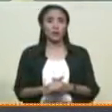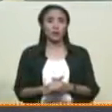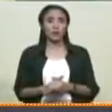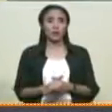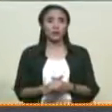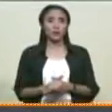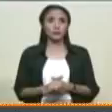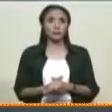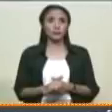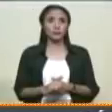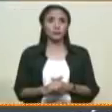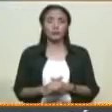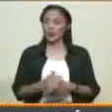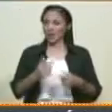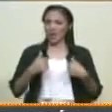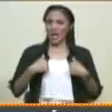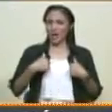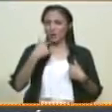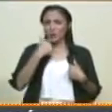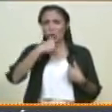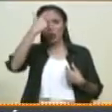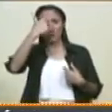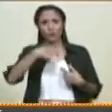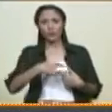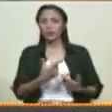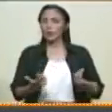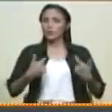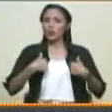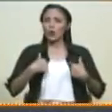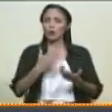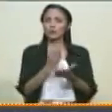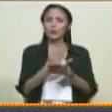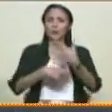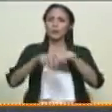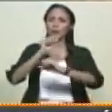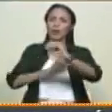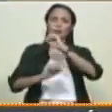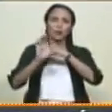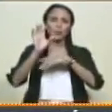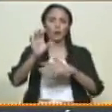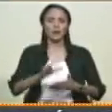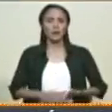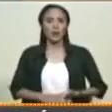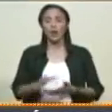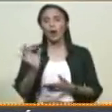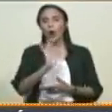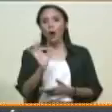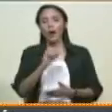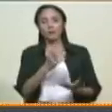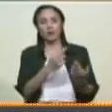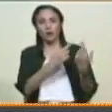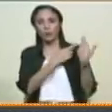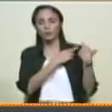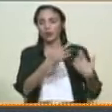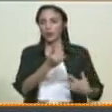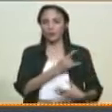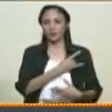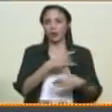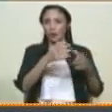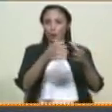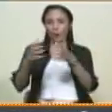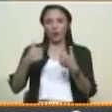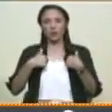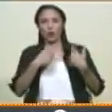Alguien que diga que es luchador de toda la vida y lo ponen en un cargo, o que era, qué sé yo, en la universidad, de los grupos de ta, ta,